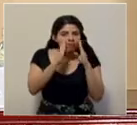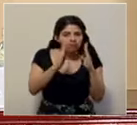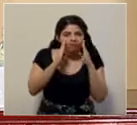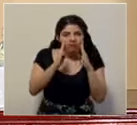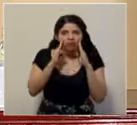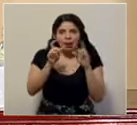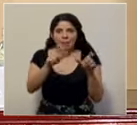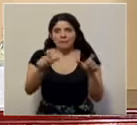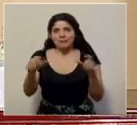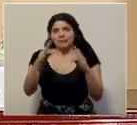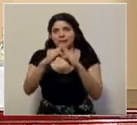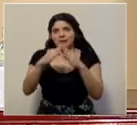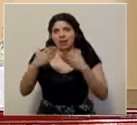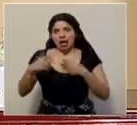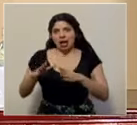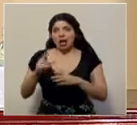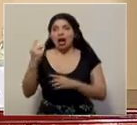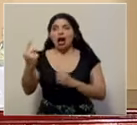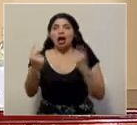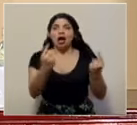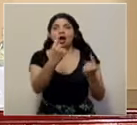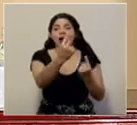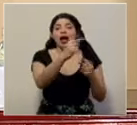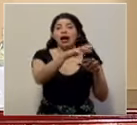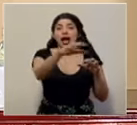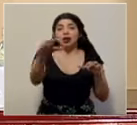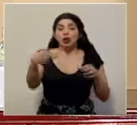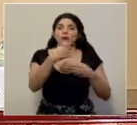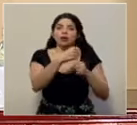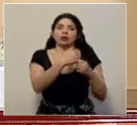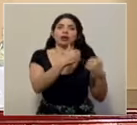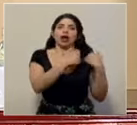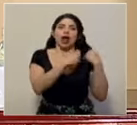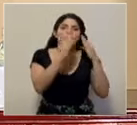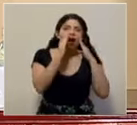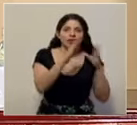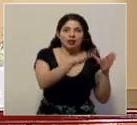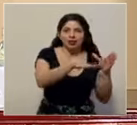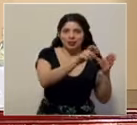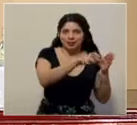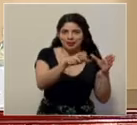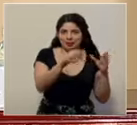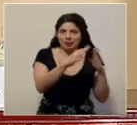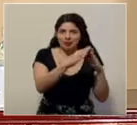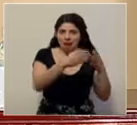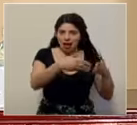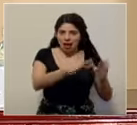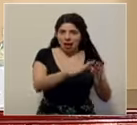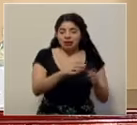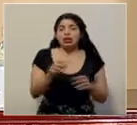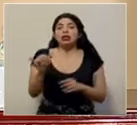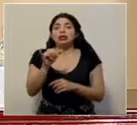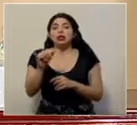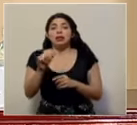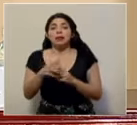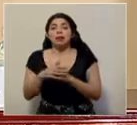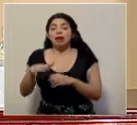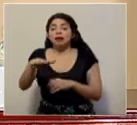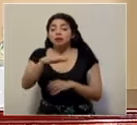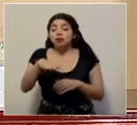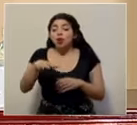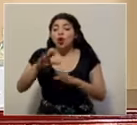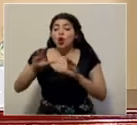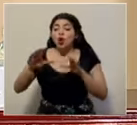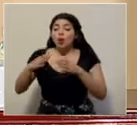atención de personas de calle en sus cantones, con el apoyo, por supuesto, a nivel local del Comité Municipal o de los